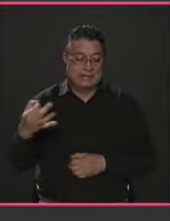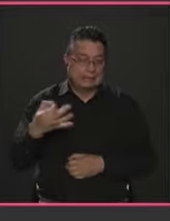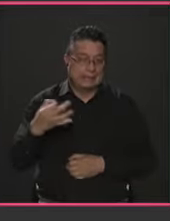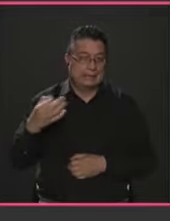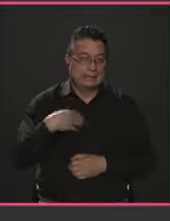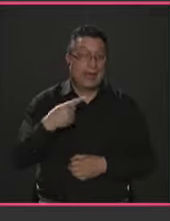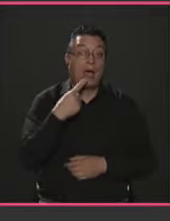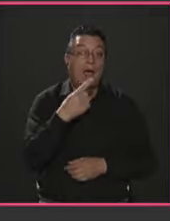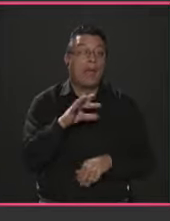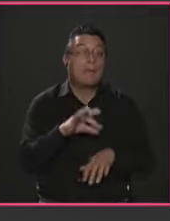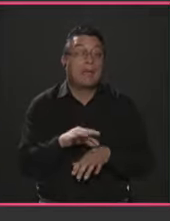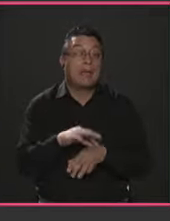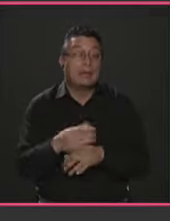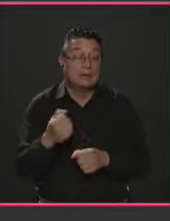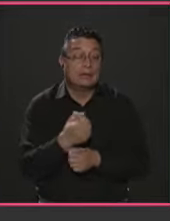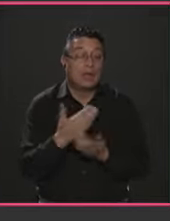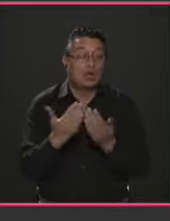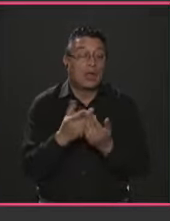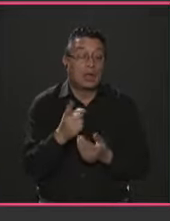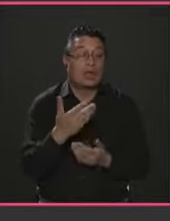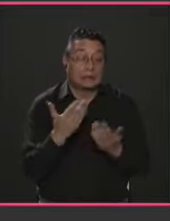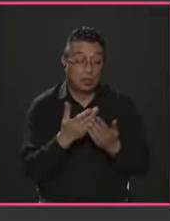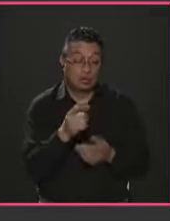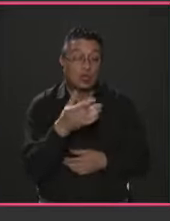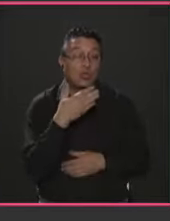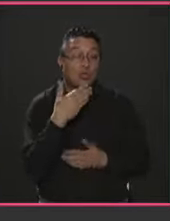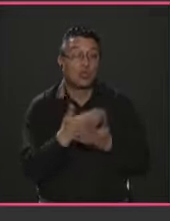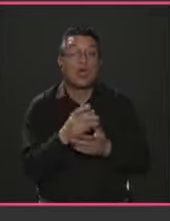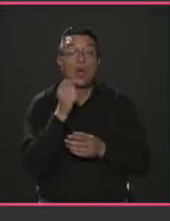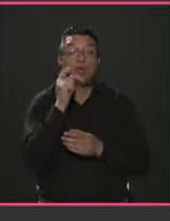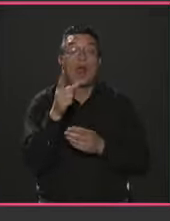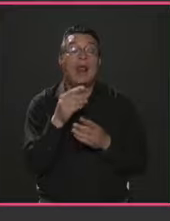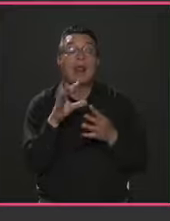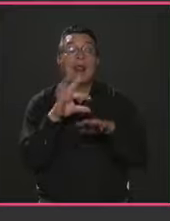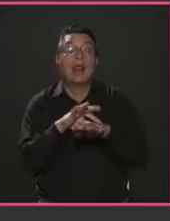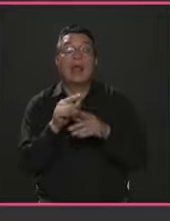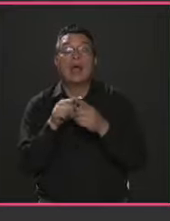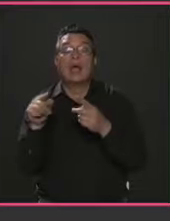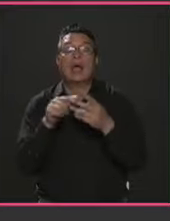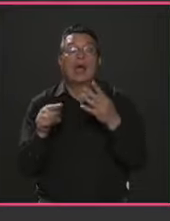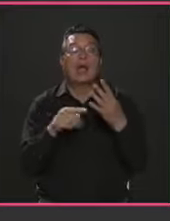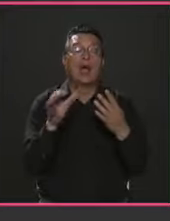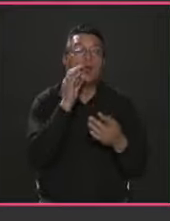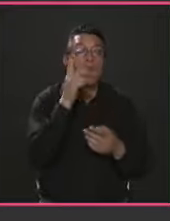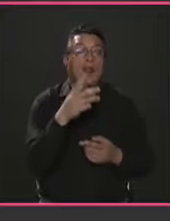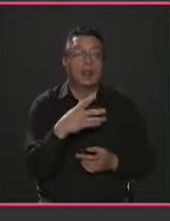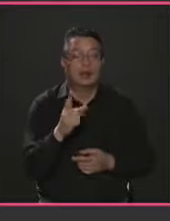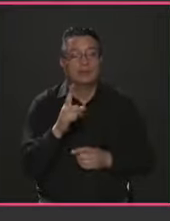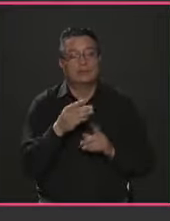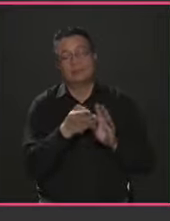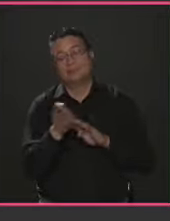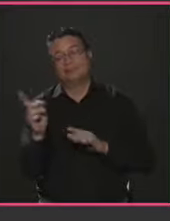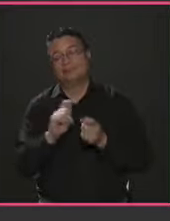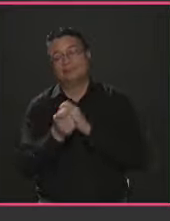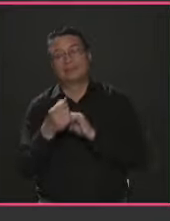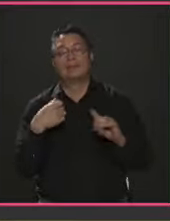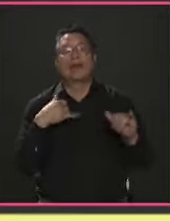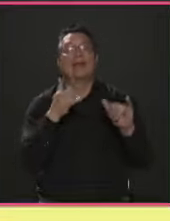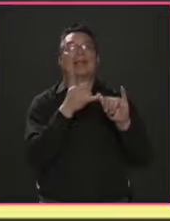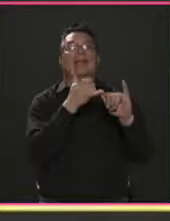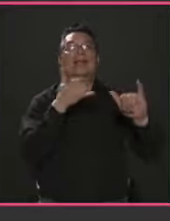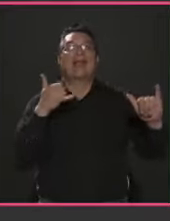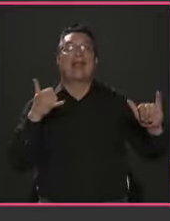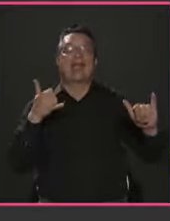10 años y me preguntaban no me preguntaban Qué quería estudiar me preguntaban qué área de la medicina hab estudiar te interesaba pero me fui por la ingeniería estoy estudiando